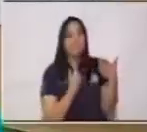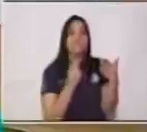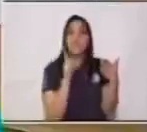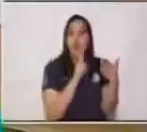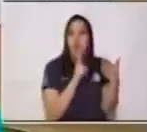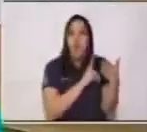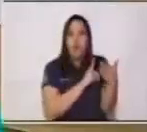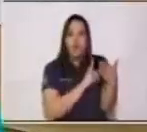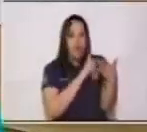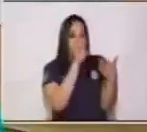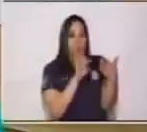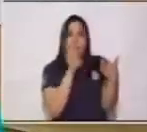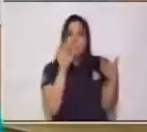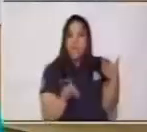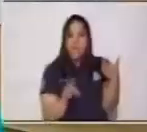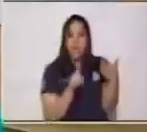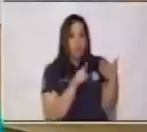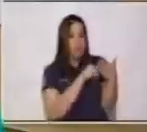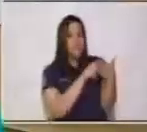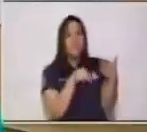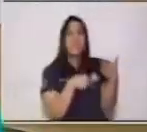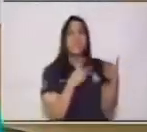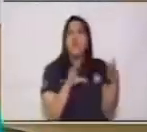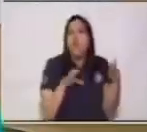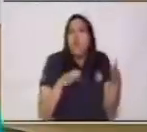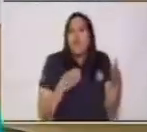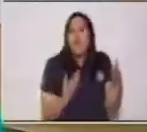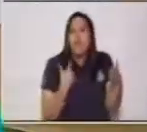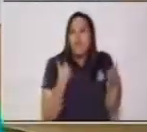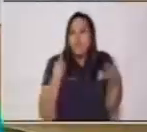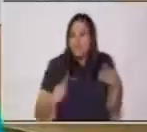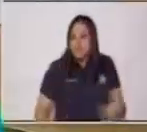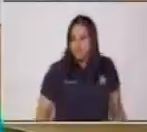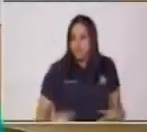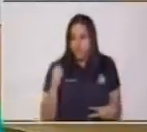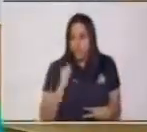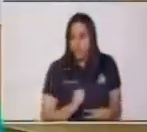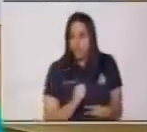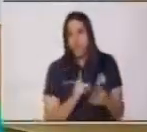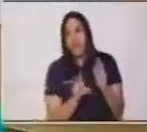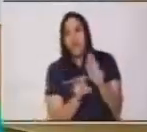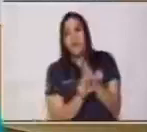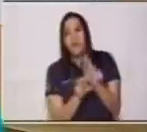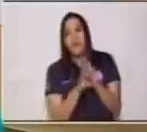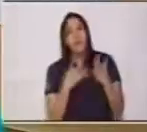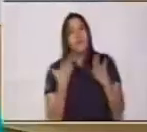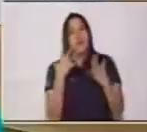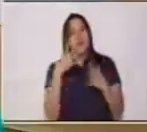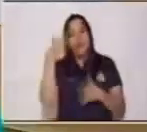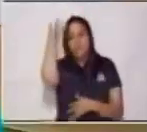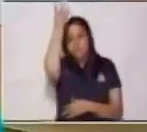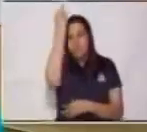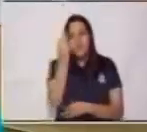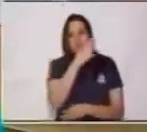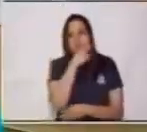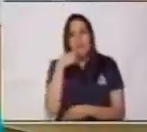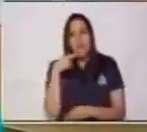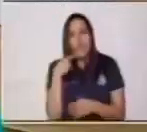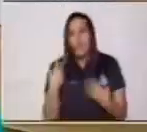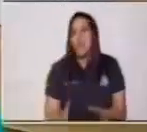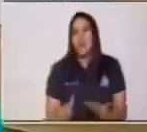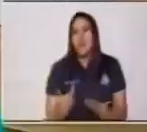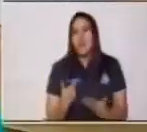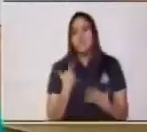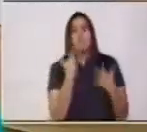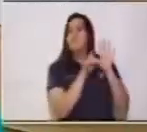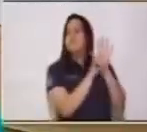unos personajes, estás leyendo acerca del ser humano. Por ejemplo, la Caperucita Roja. ¿Qué te identificas tú